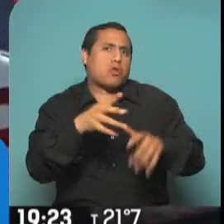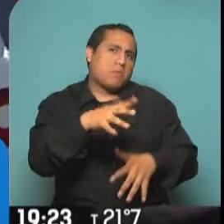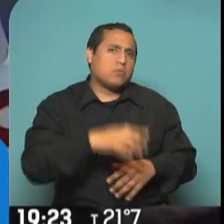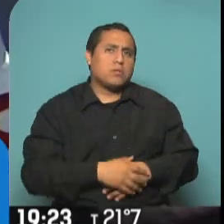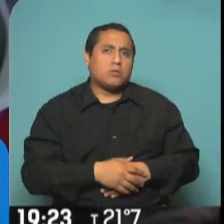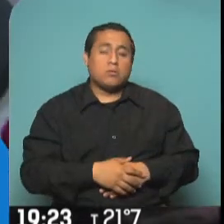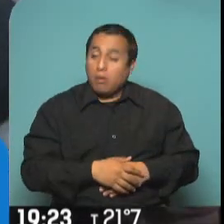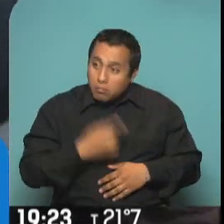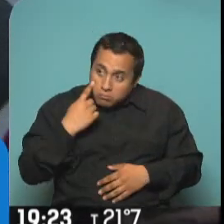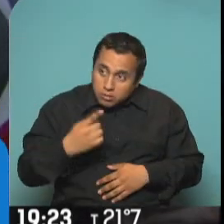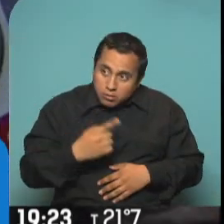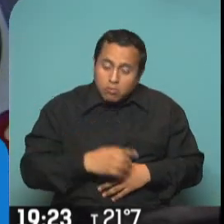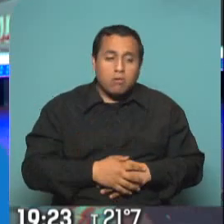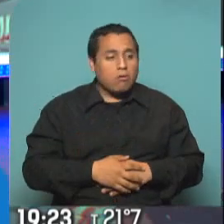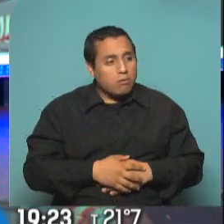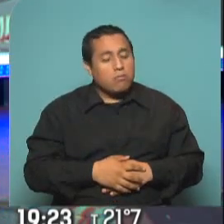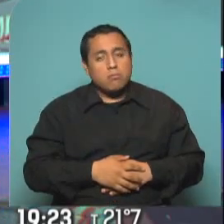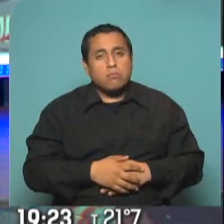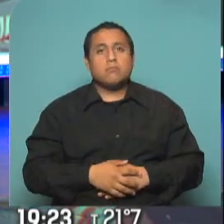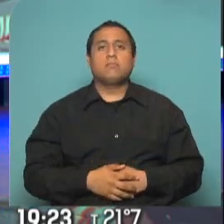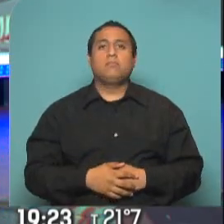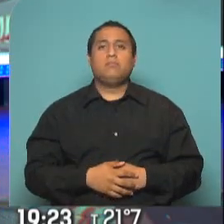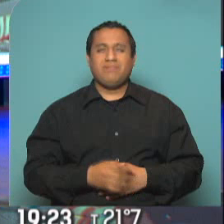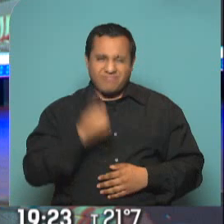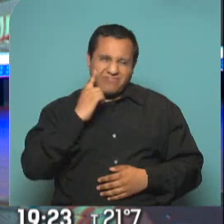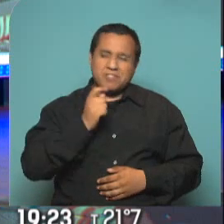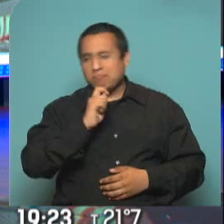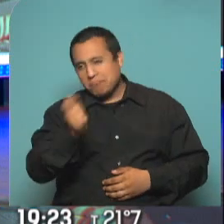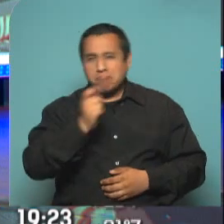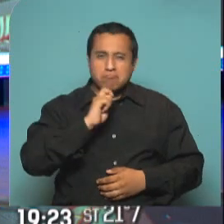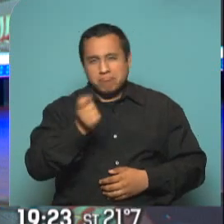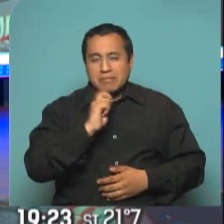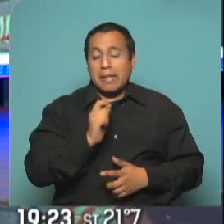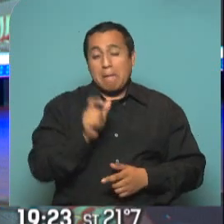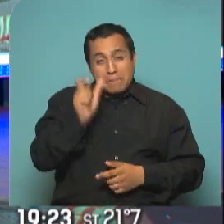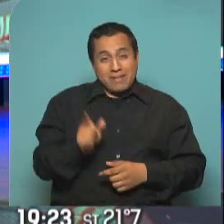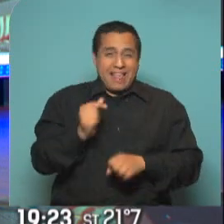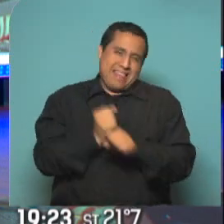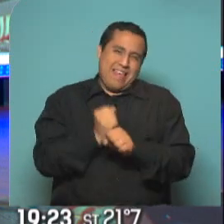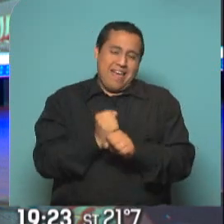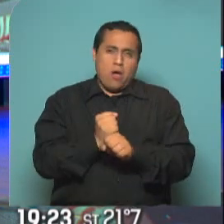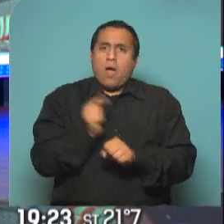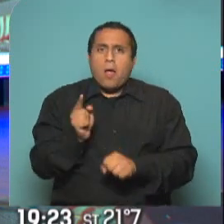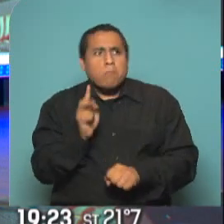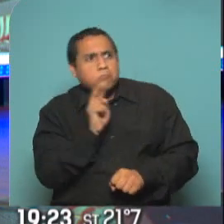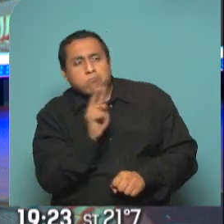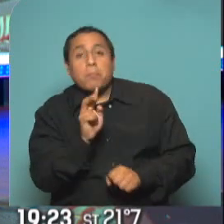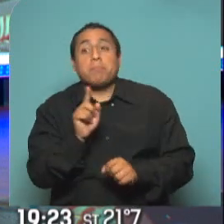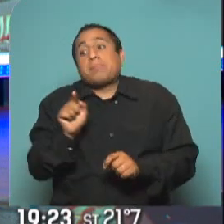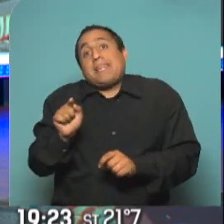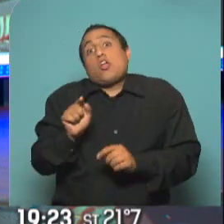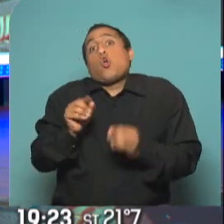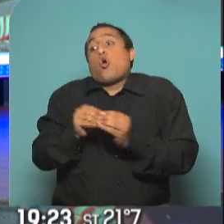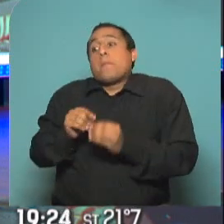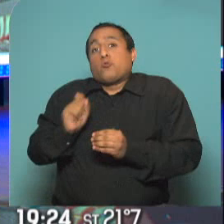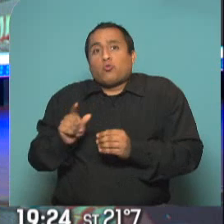son mil personas más. Algunos quedaron colgados. Así pasaba el testimonio de uno de los trabajadores que contaba qué fue lo que vieron algunos de sus compañeros